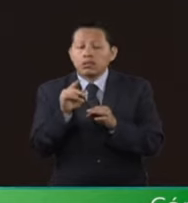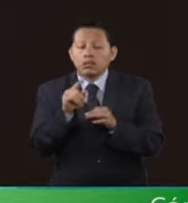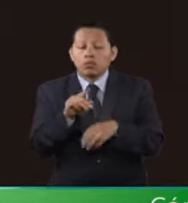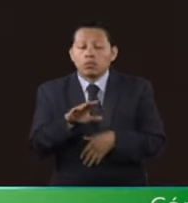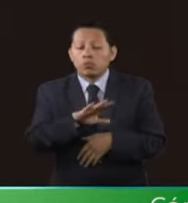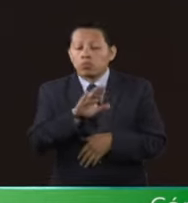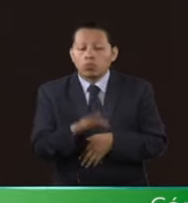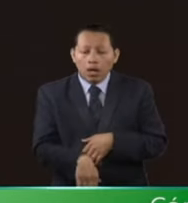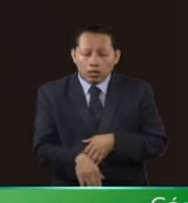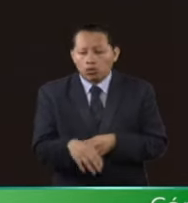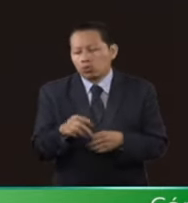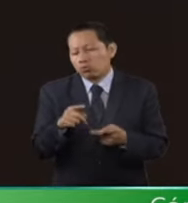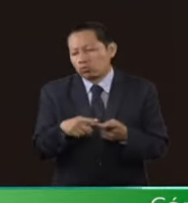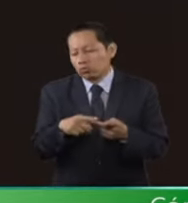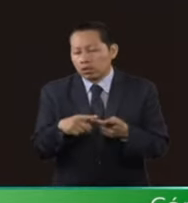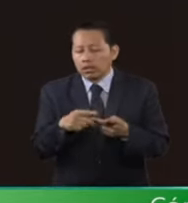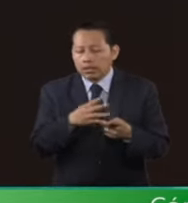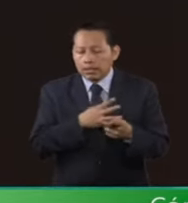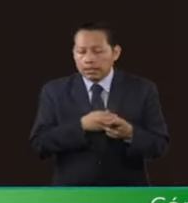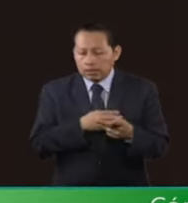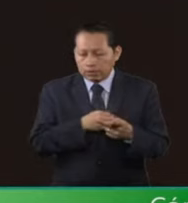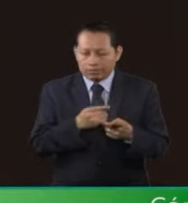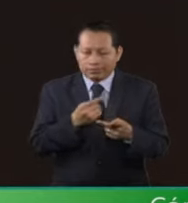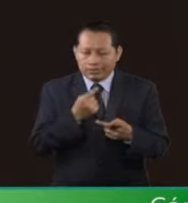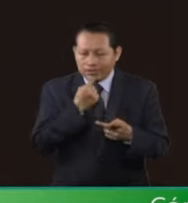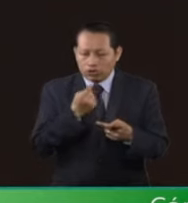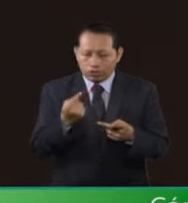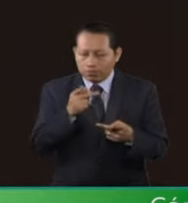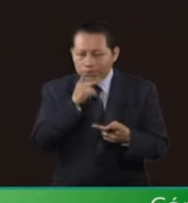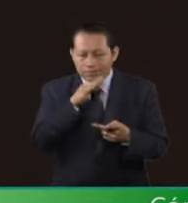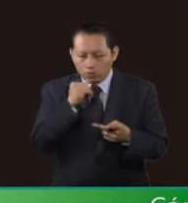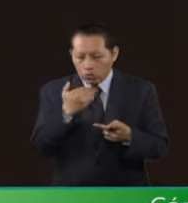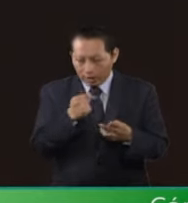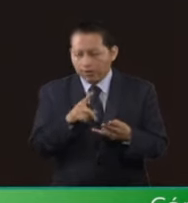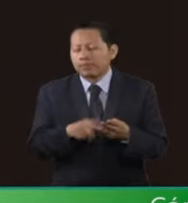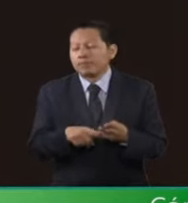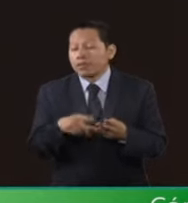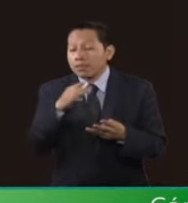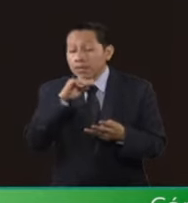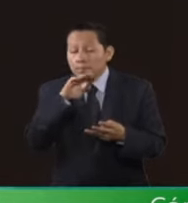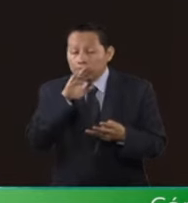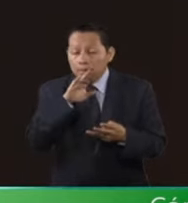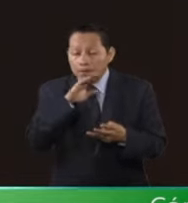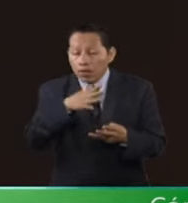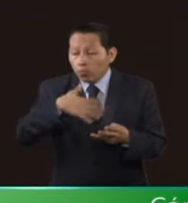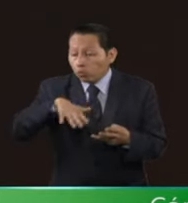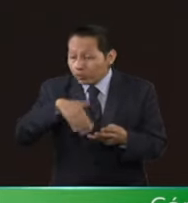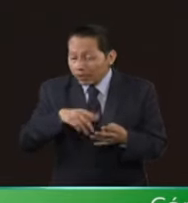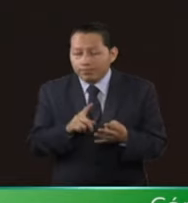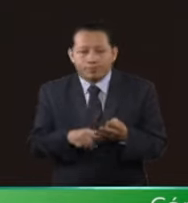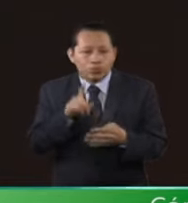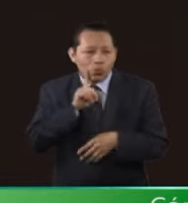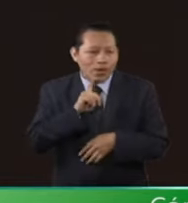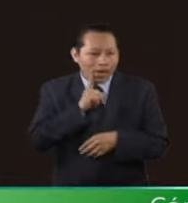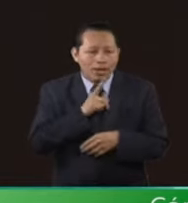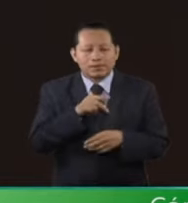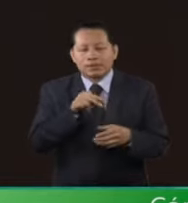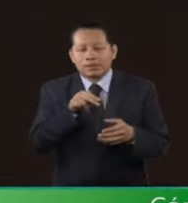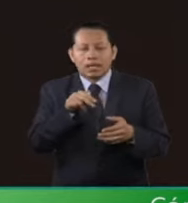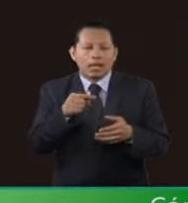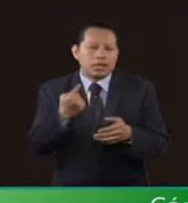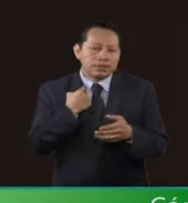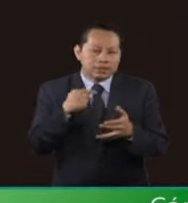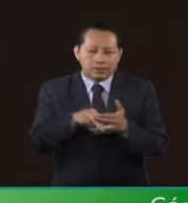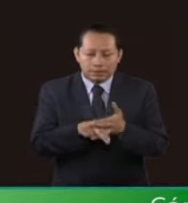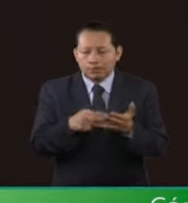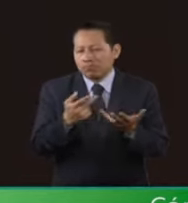muertos, las y los huérfanos, las y los refugiados, para las madres buscadoras, para las mujeres víctimas del feminicidio, para las